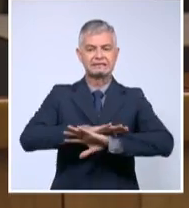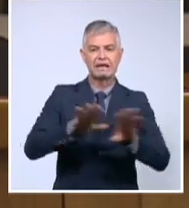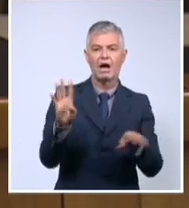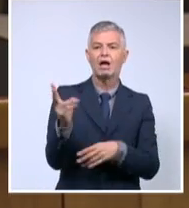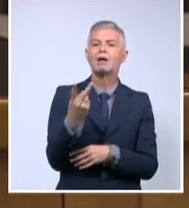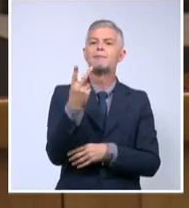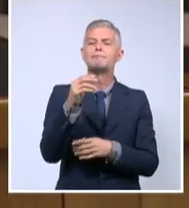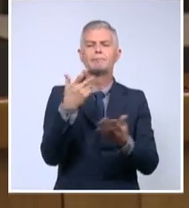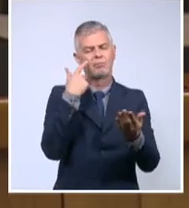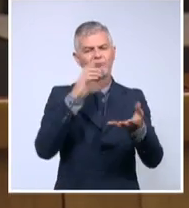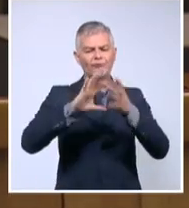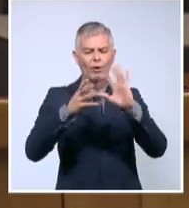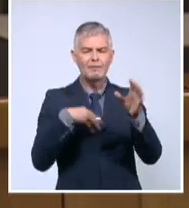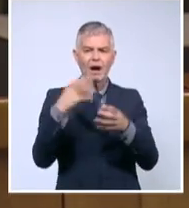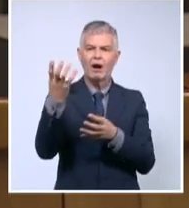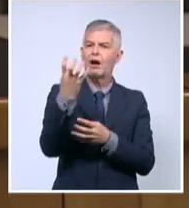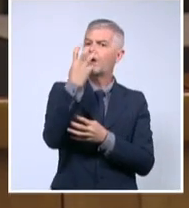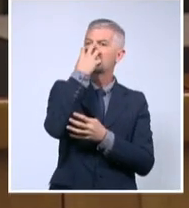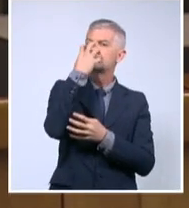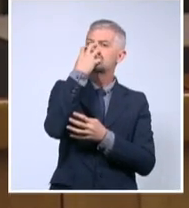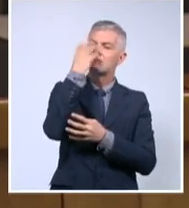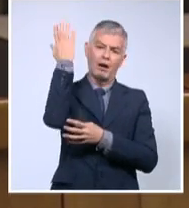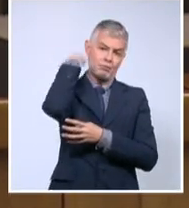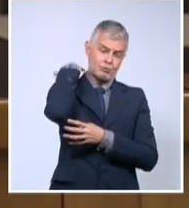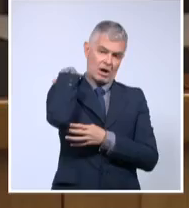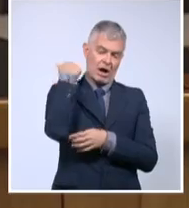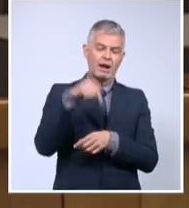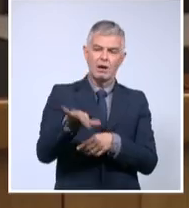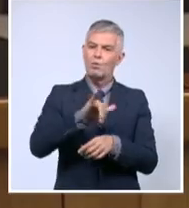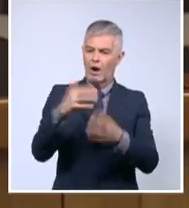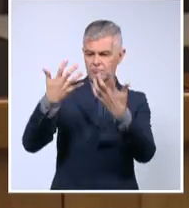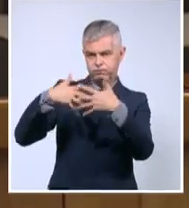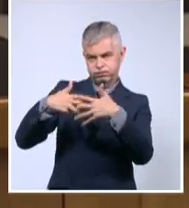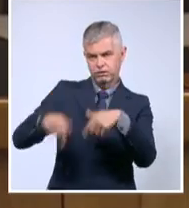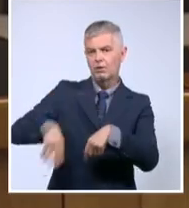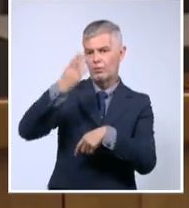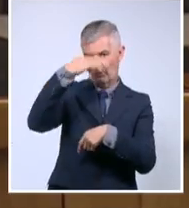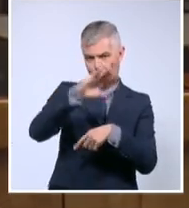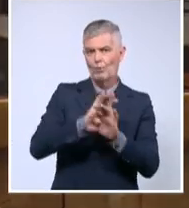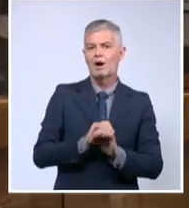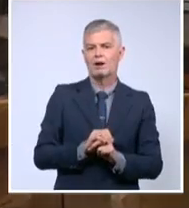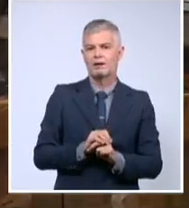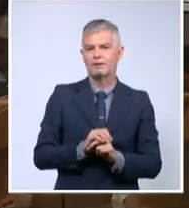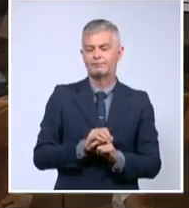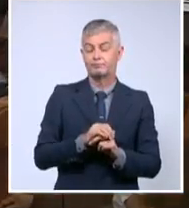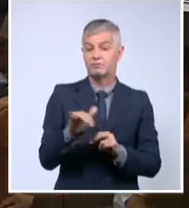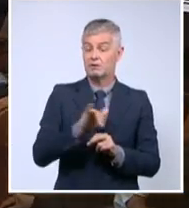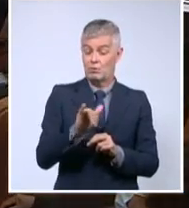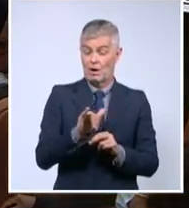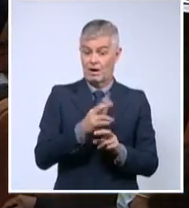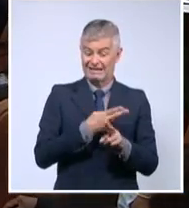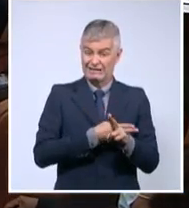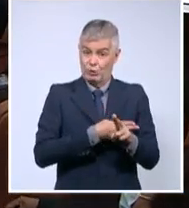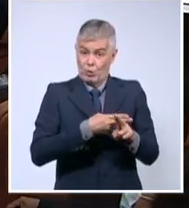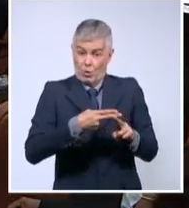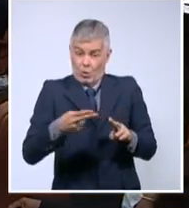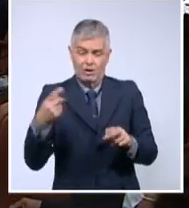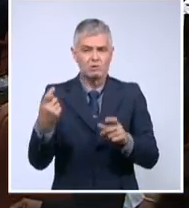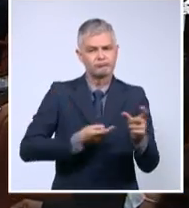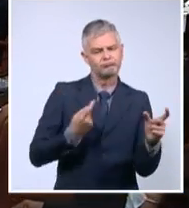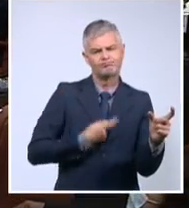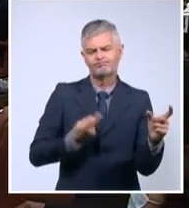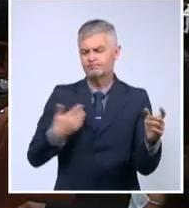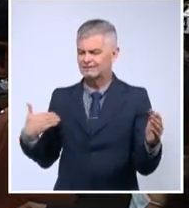pulmonares, de cuya producción se ocupará la industria nacional. Como la historia, con sus siglos de lucha y